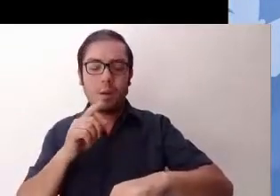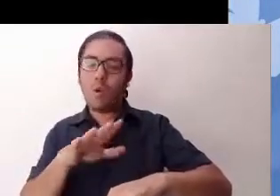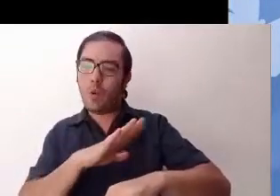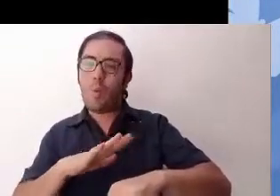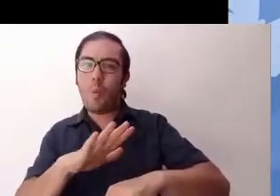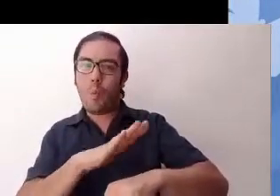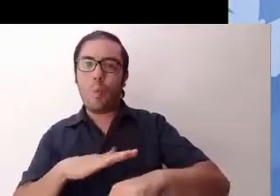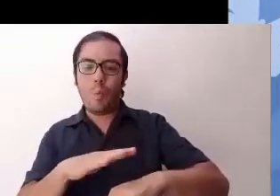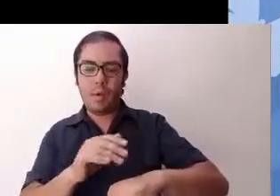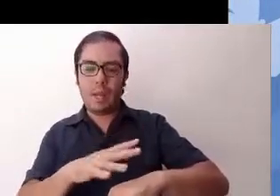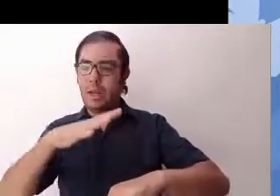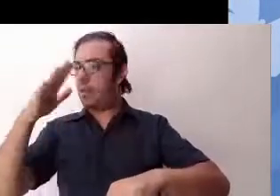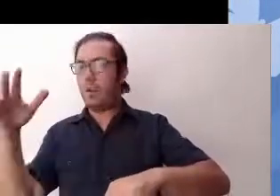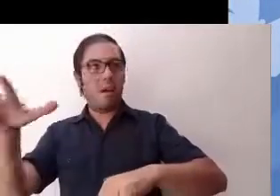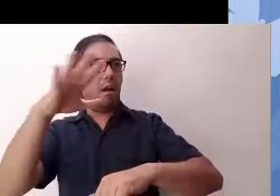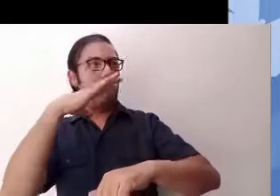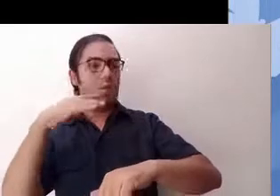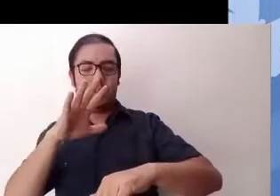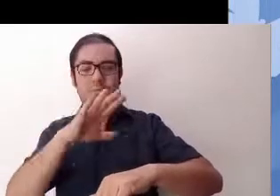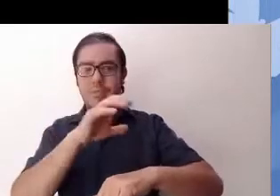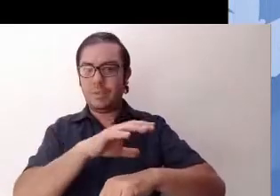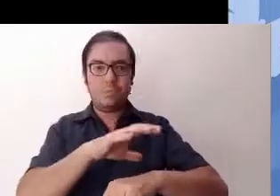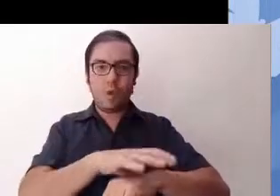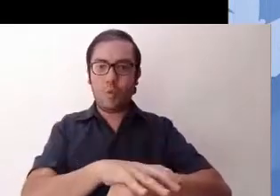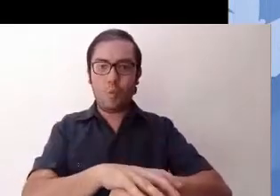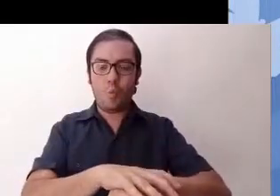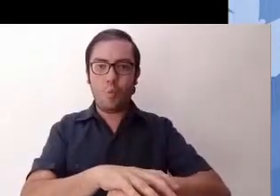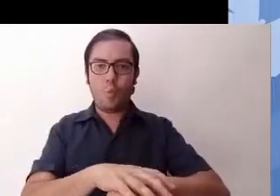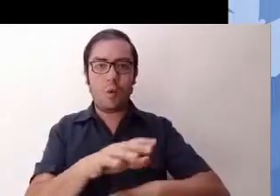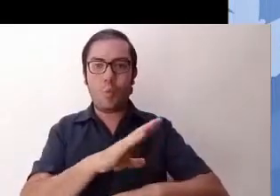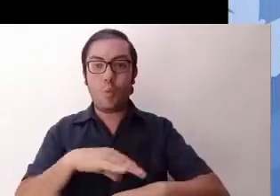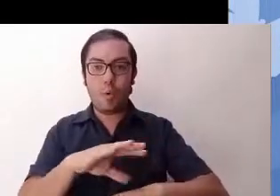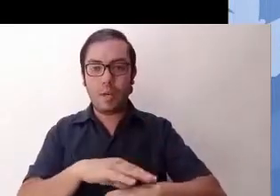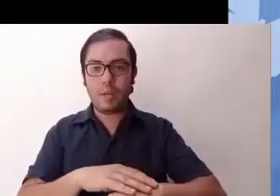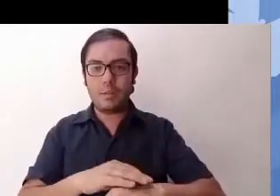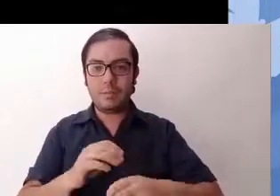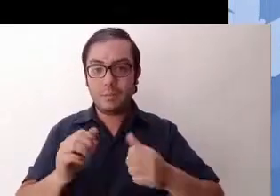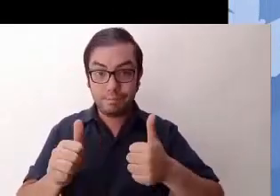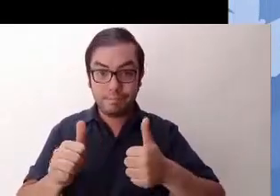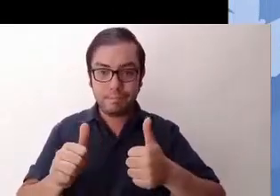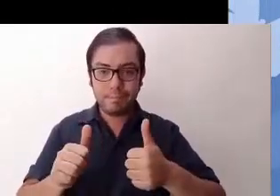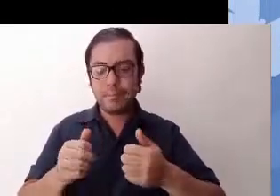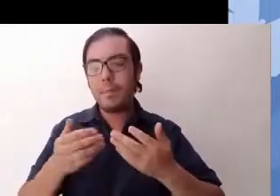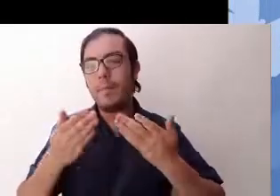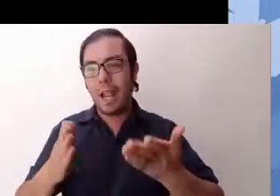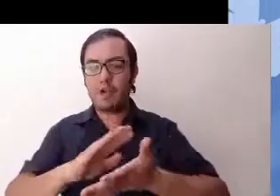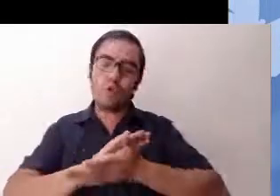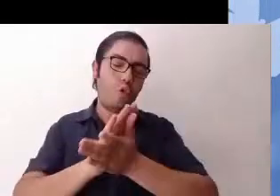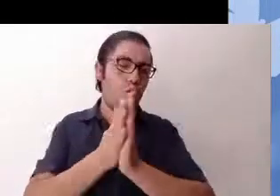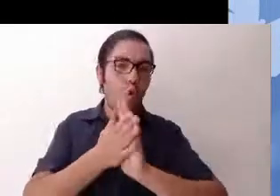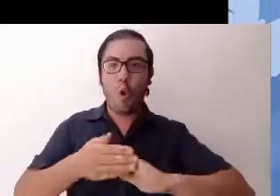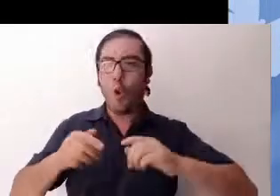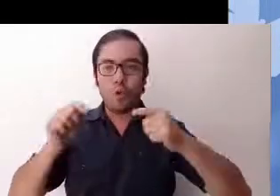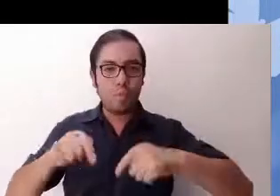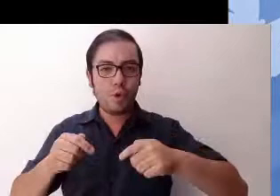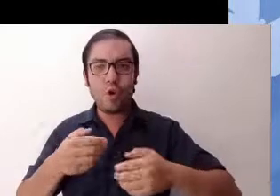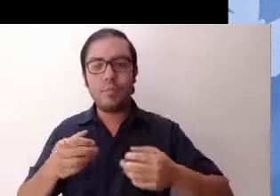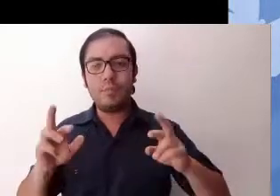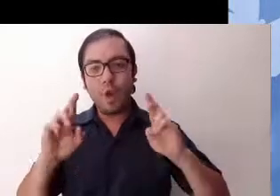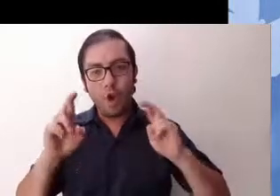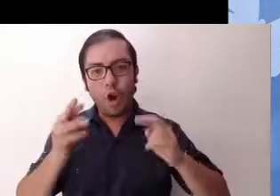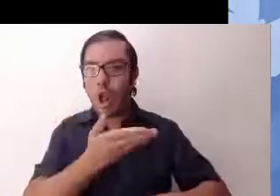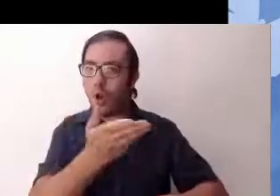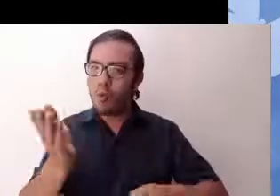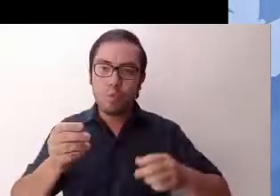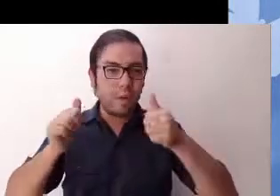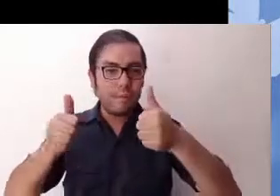Eso ha sido todo por hoy, espero que esté muy bien, muchas gracias. Cuídense mucho y recuerden